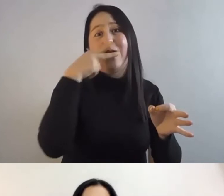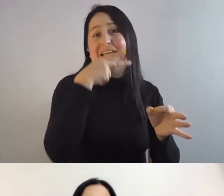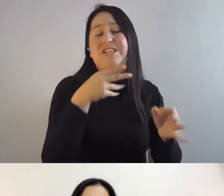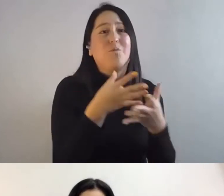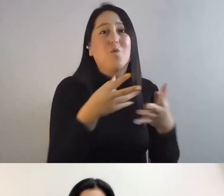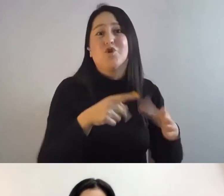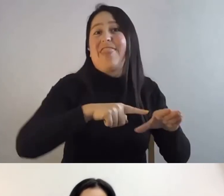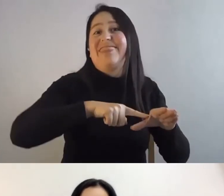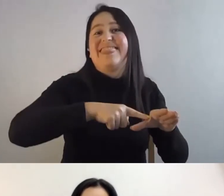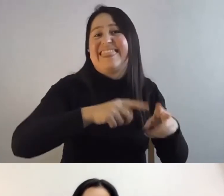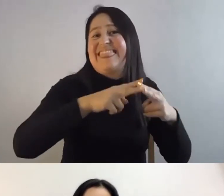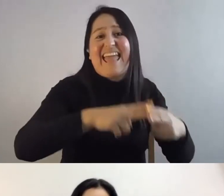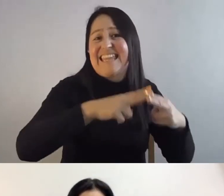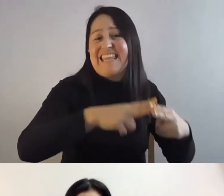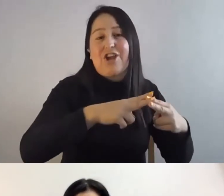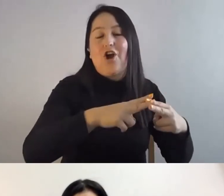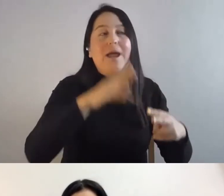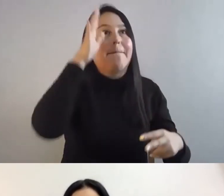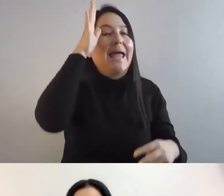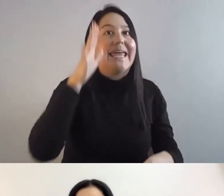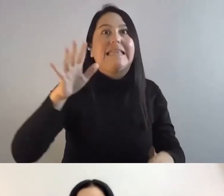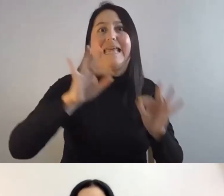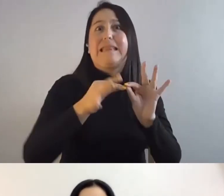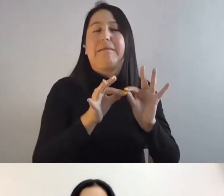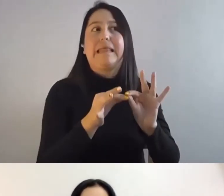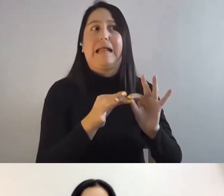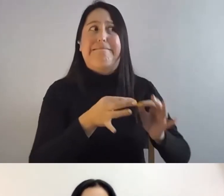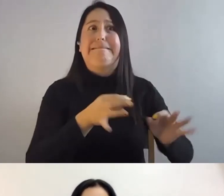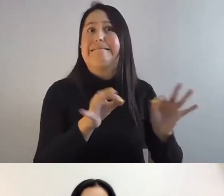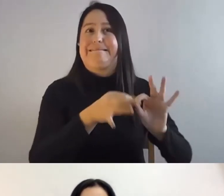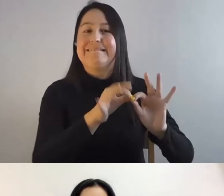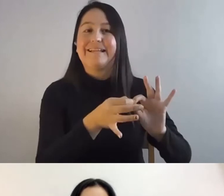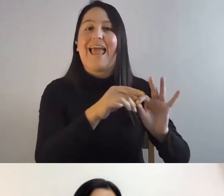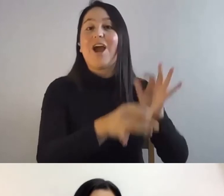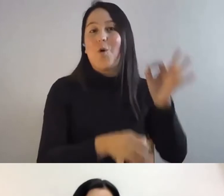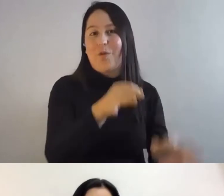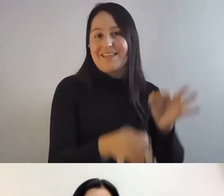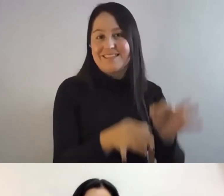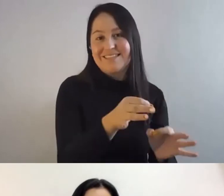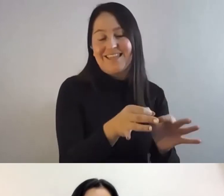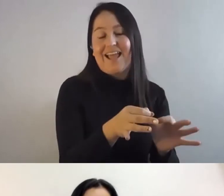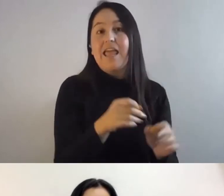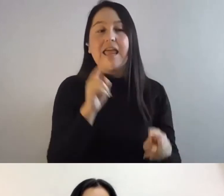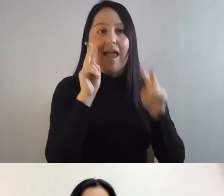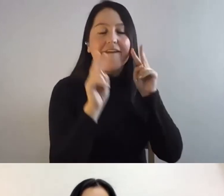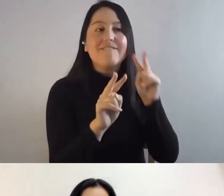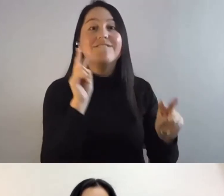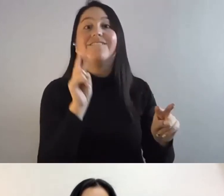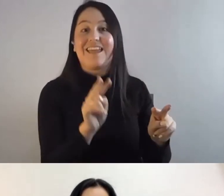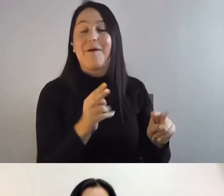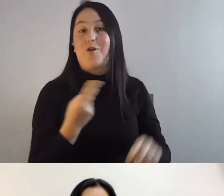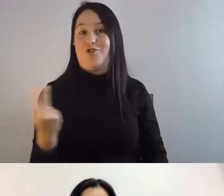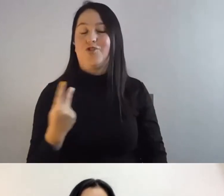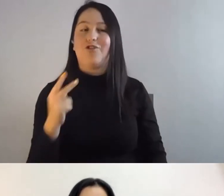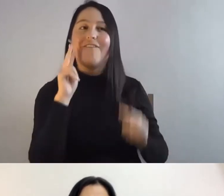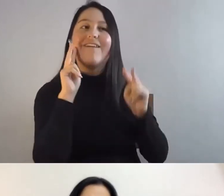sea, imagínense lo que es interpretar eso. Sí, pues. Entonces, y veíamos, claro, esta como